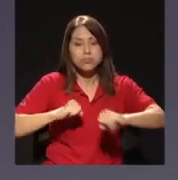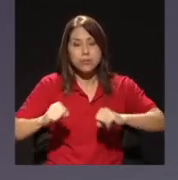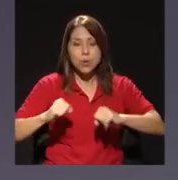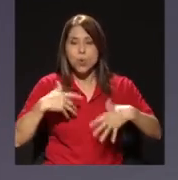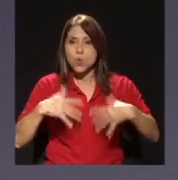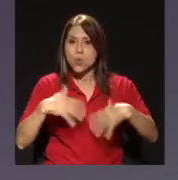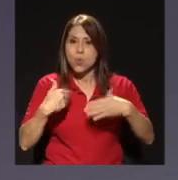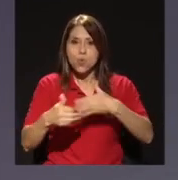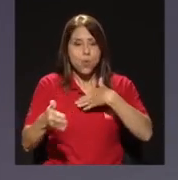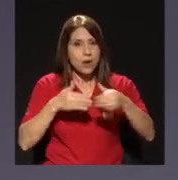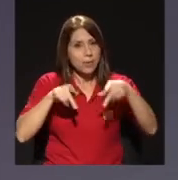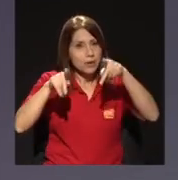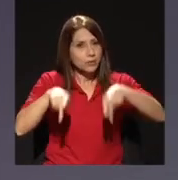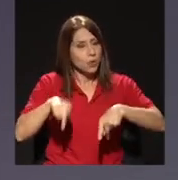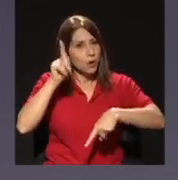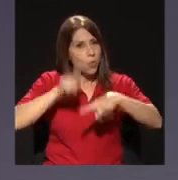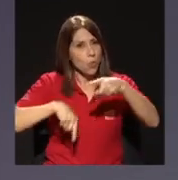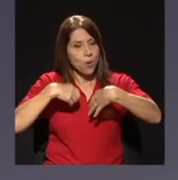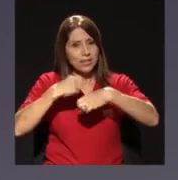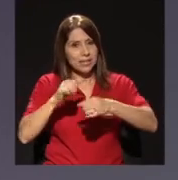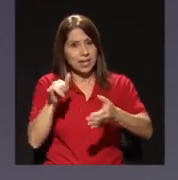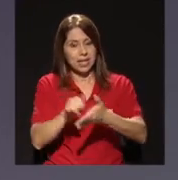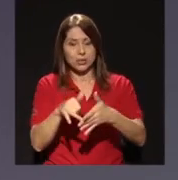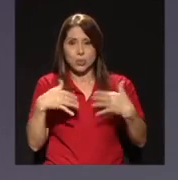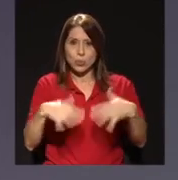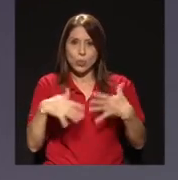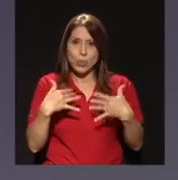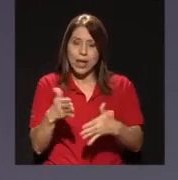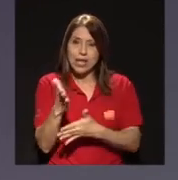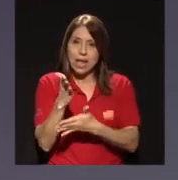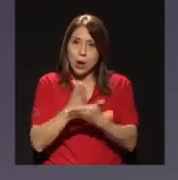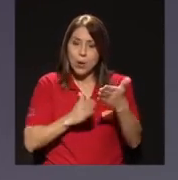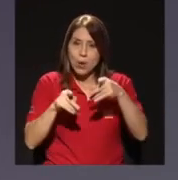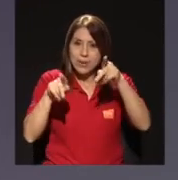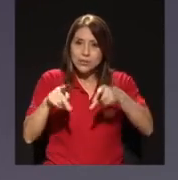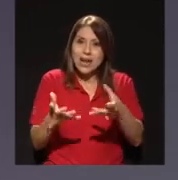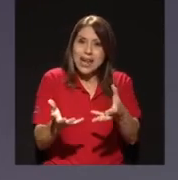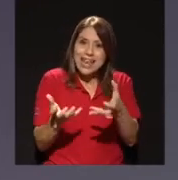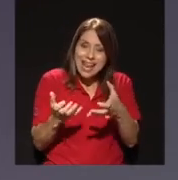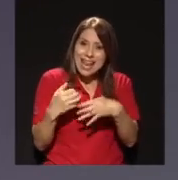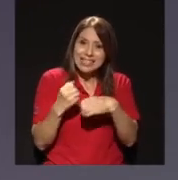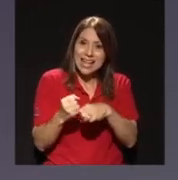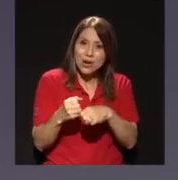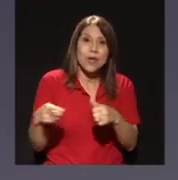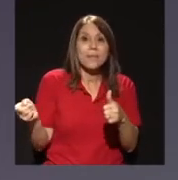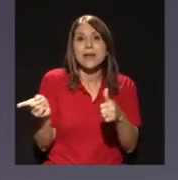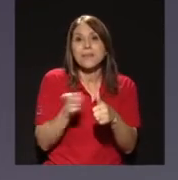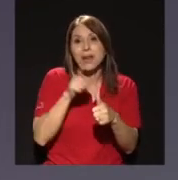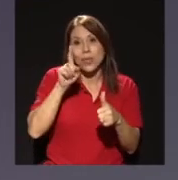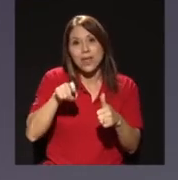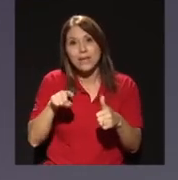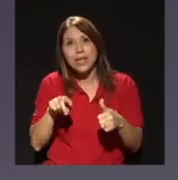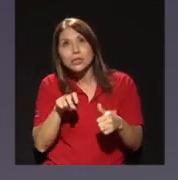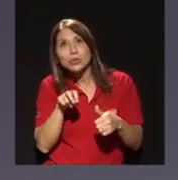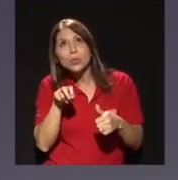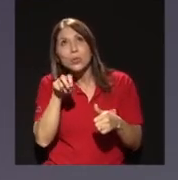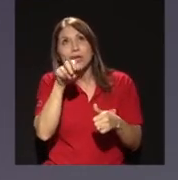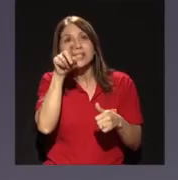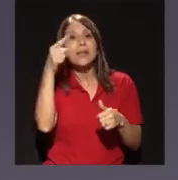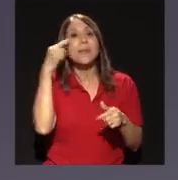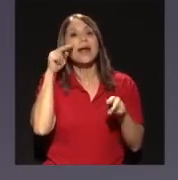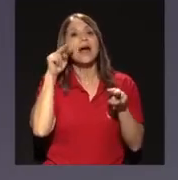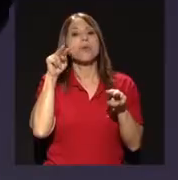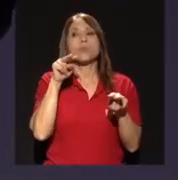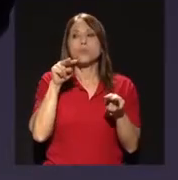de que alguien tenga, ¿verdad?, las ganas de hacerlo. Y hay que subirse primero para decir, yo puedo. Y ya hicieron las compañeras